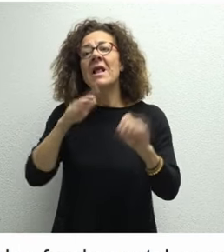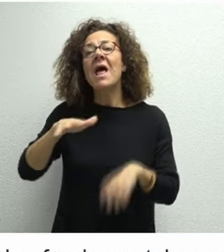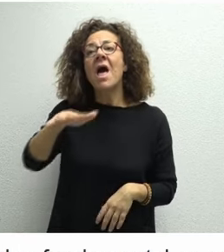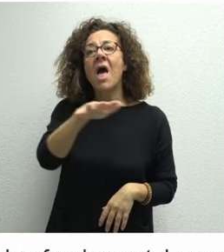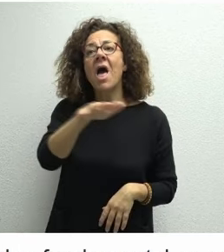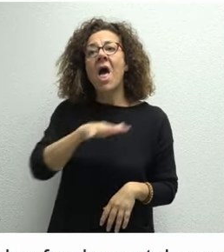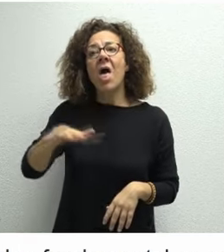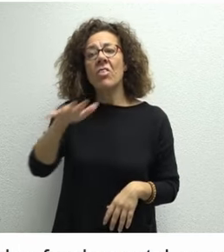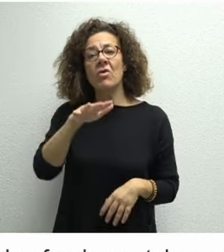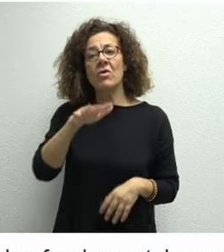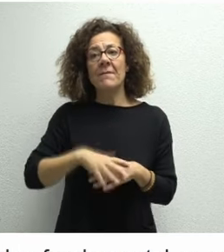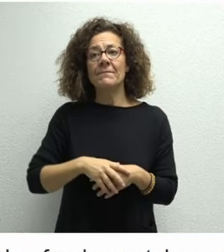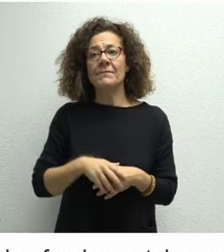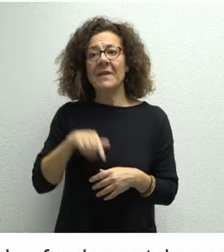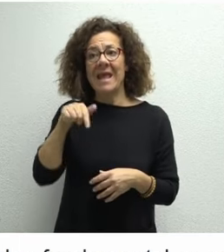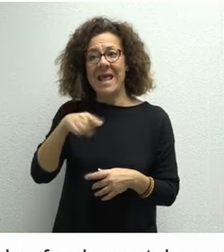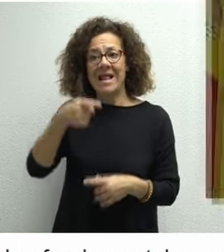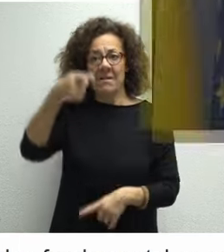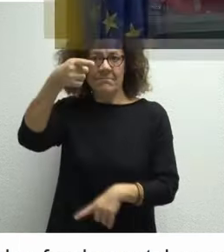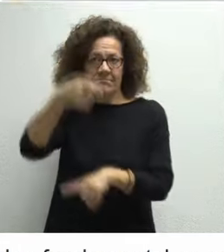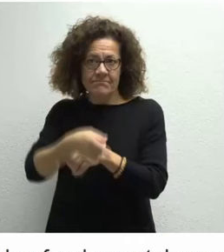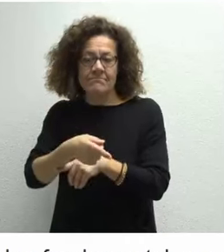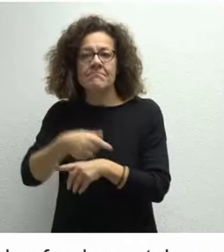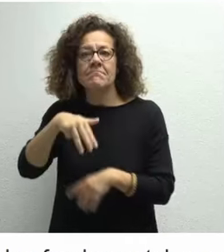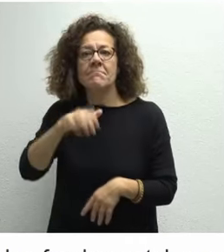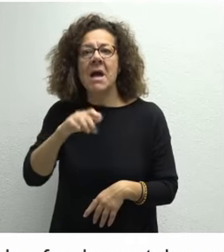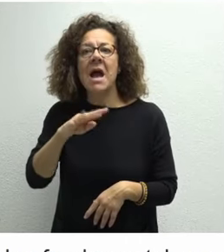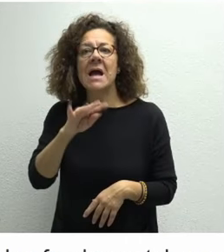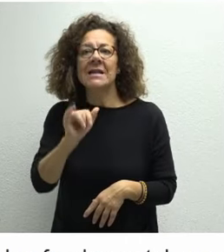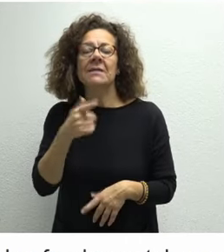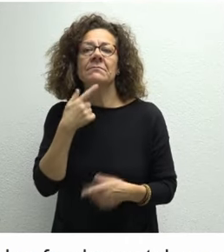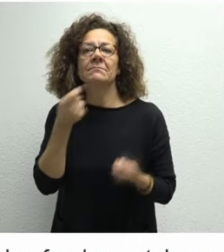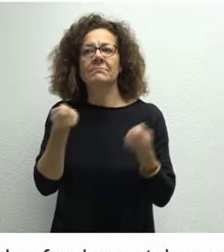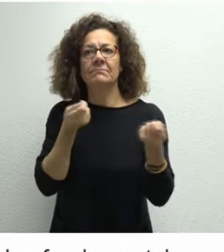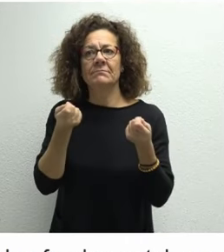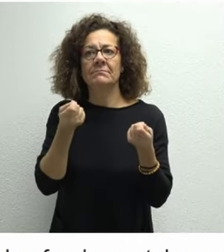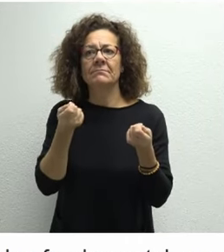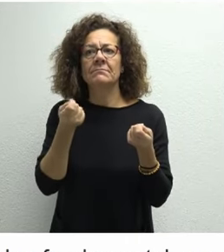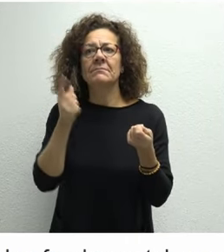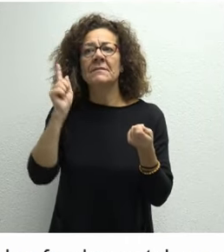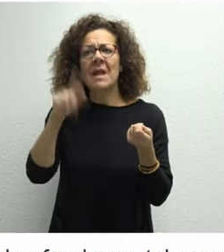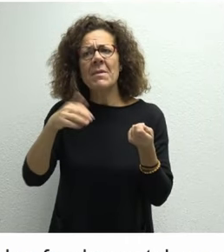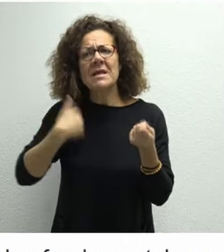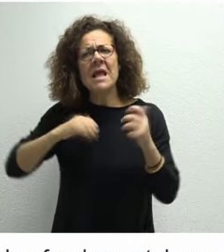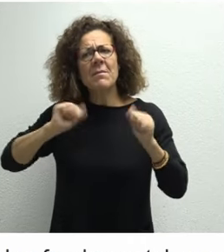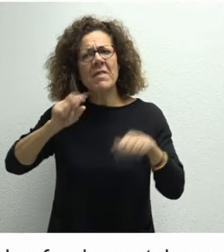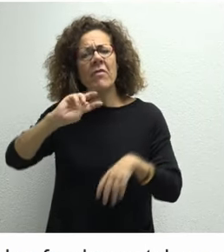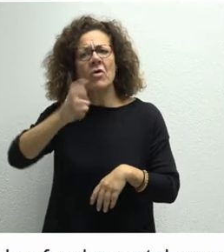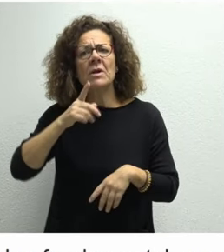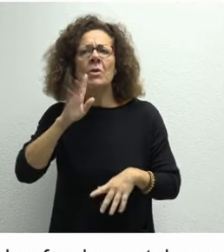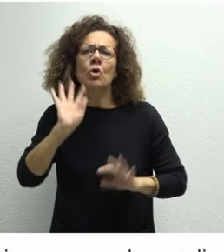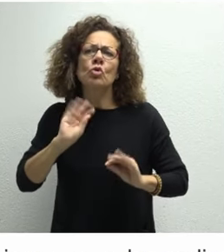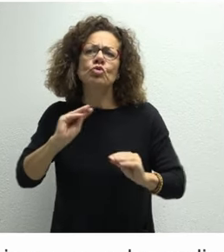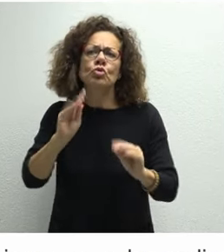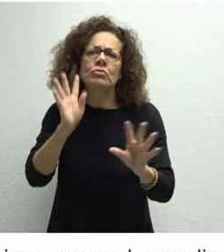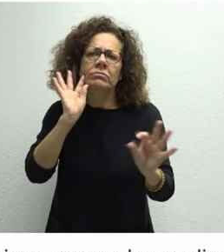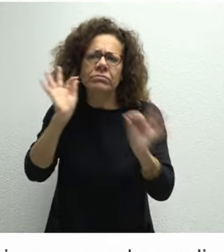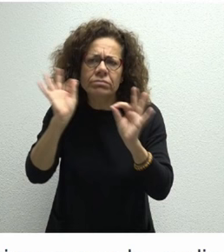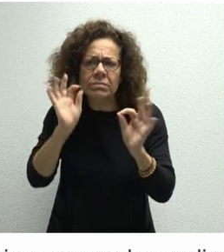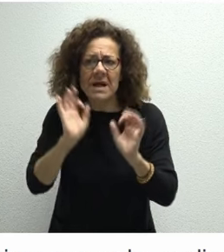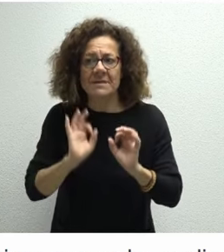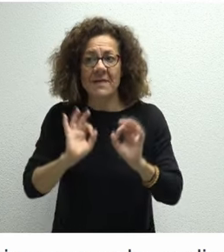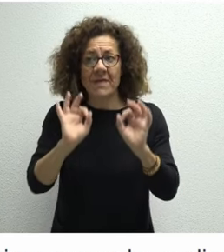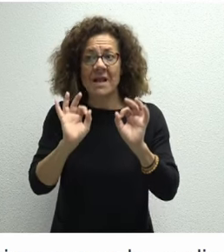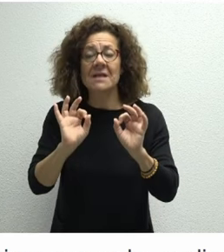de de balmi que dirige Mati ha habido otras que se han puesto en marcha pero con sus particularidades locales